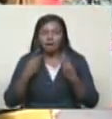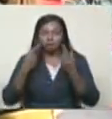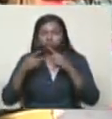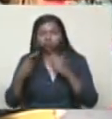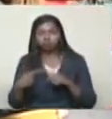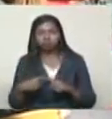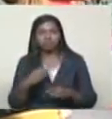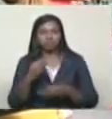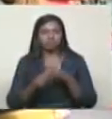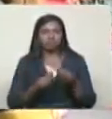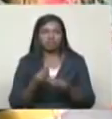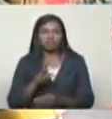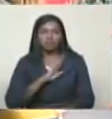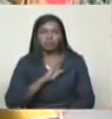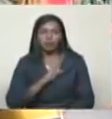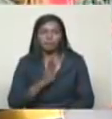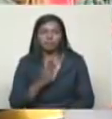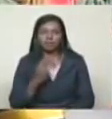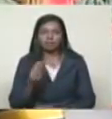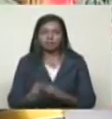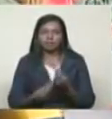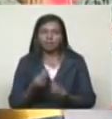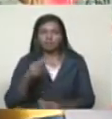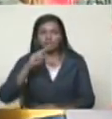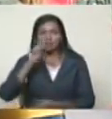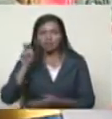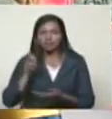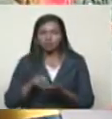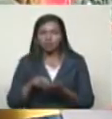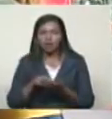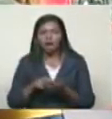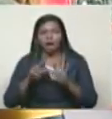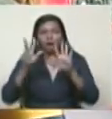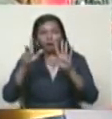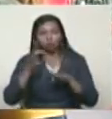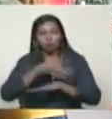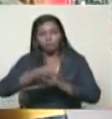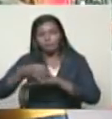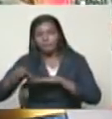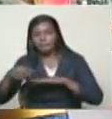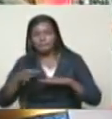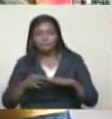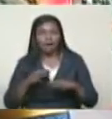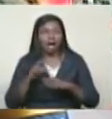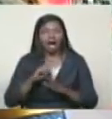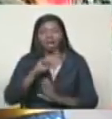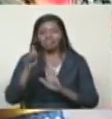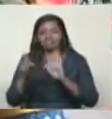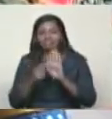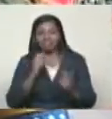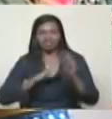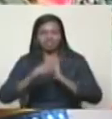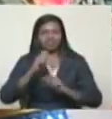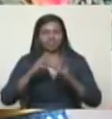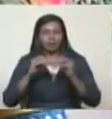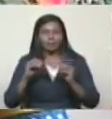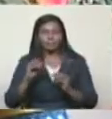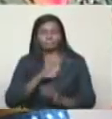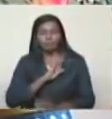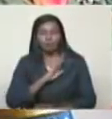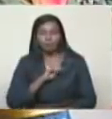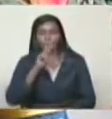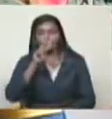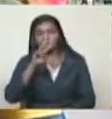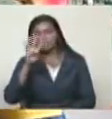en todo el territorio nacional, en las 8 regiones de defensa integral, en las 24